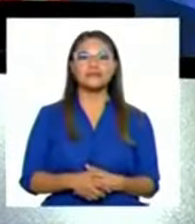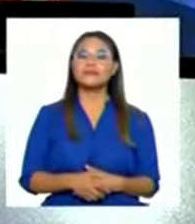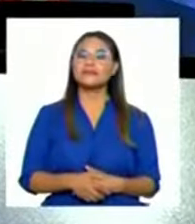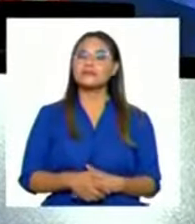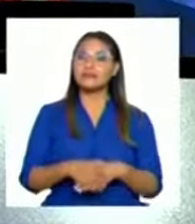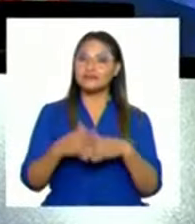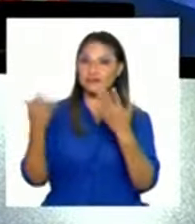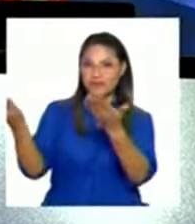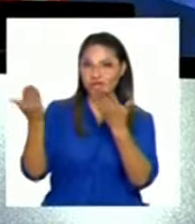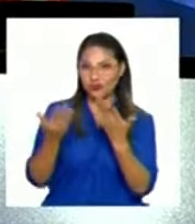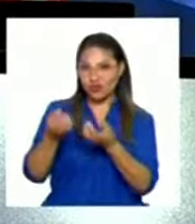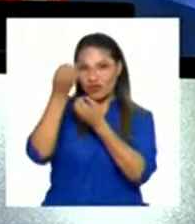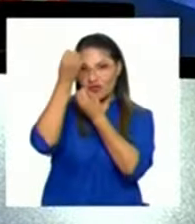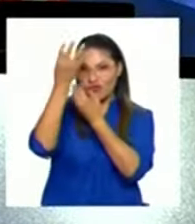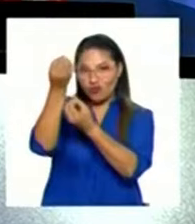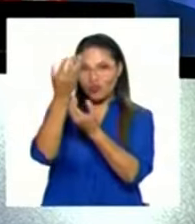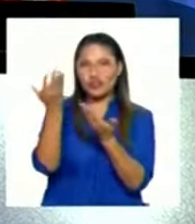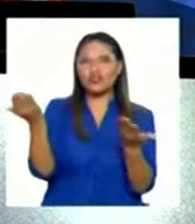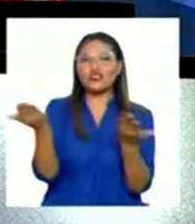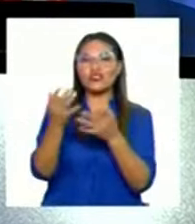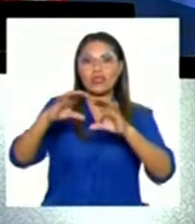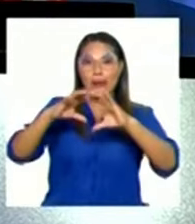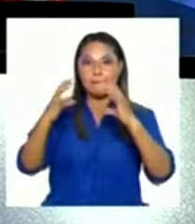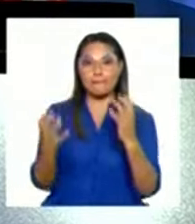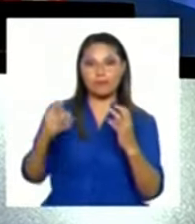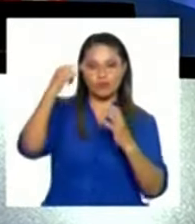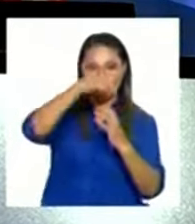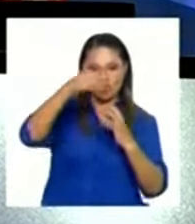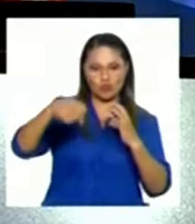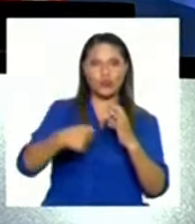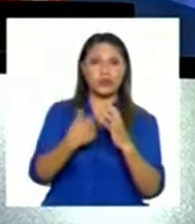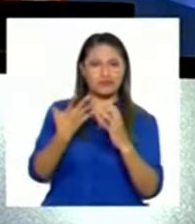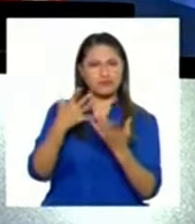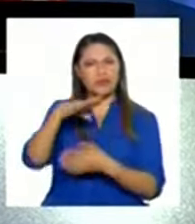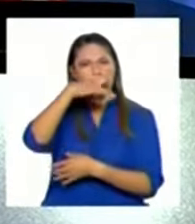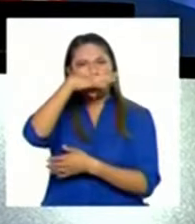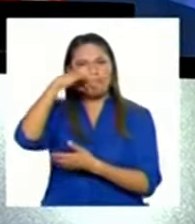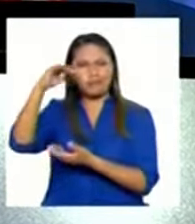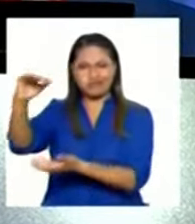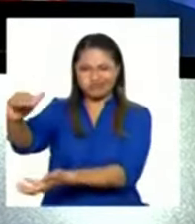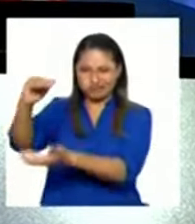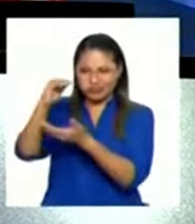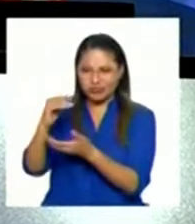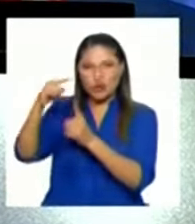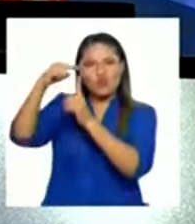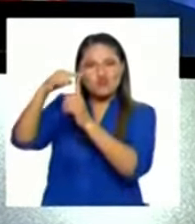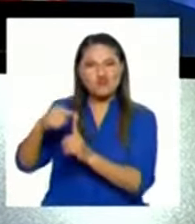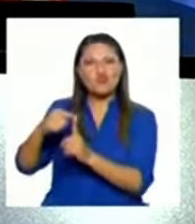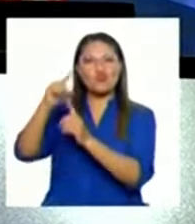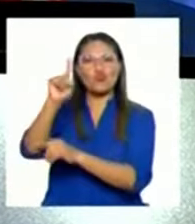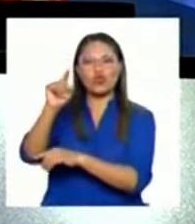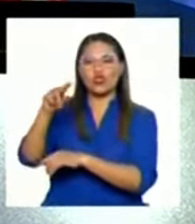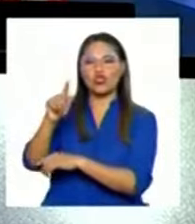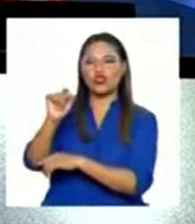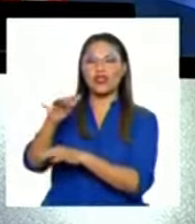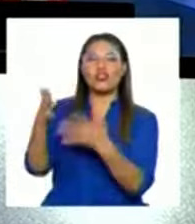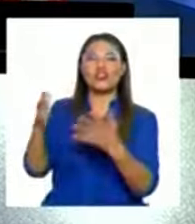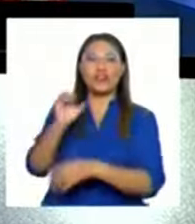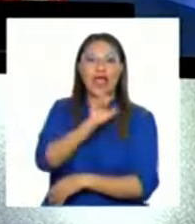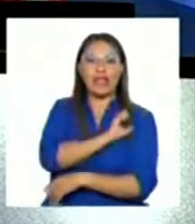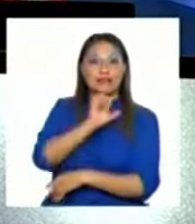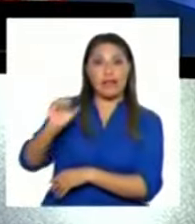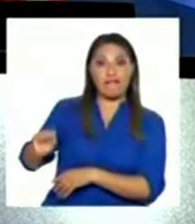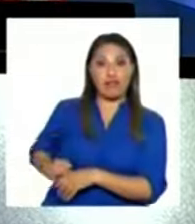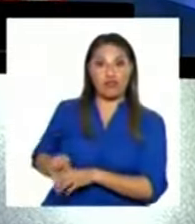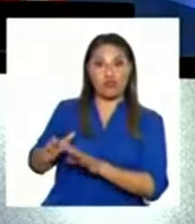Y regresamos con noticias del mundo. Una tonelada y media de cocaína fue decomisada por las fuerzas de seguridad en El Salvador, cuya operación dejó